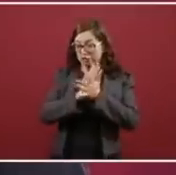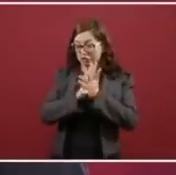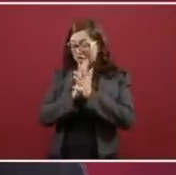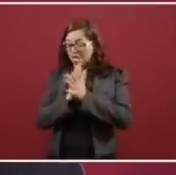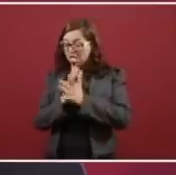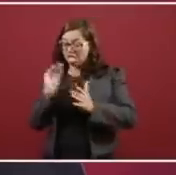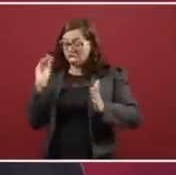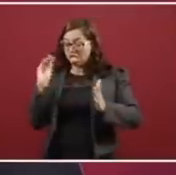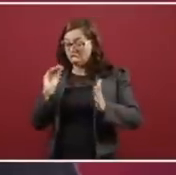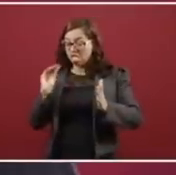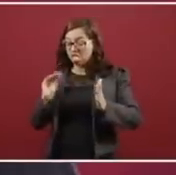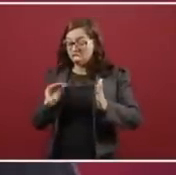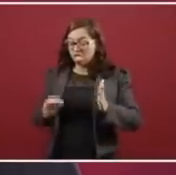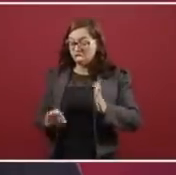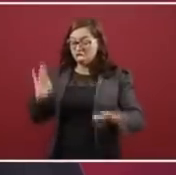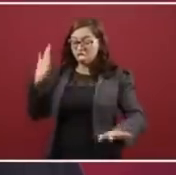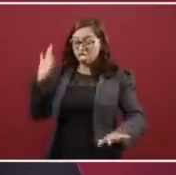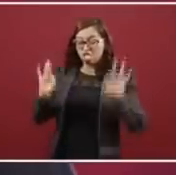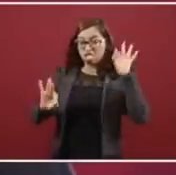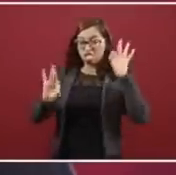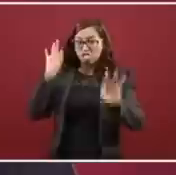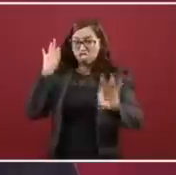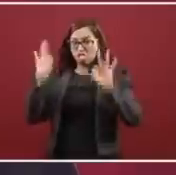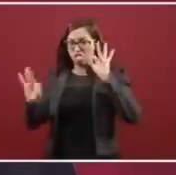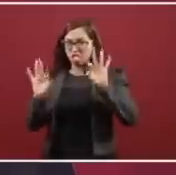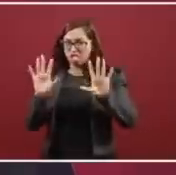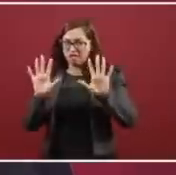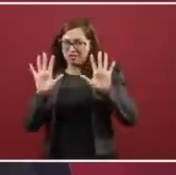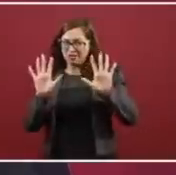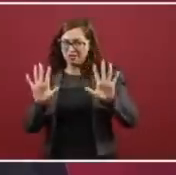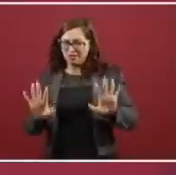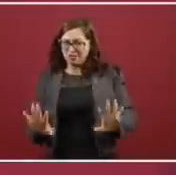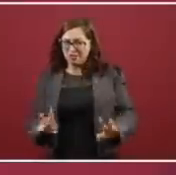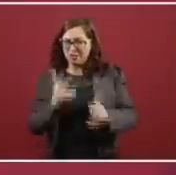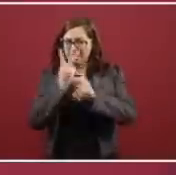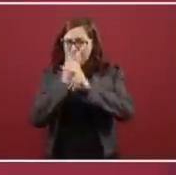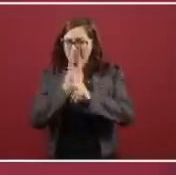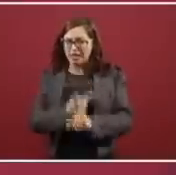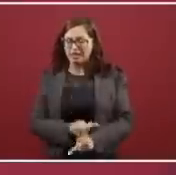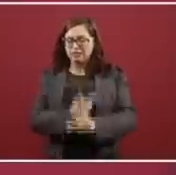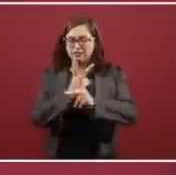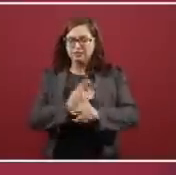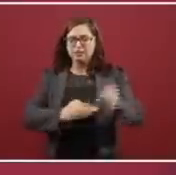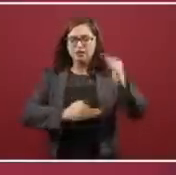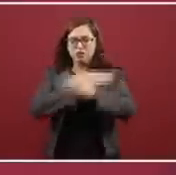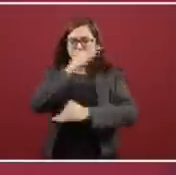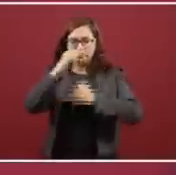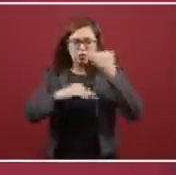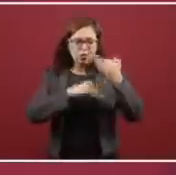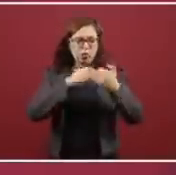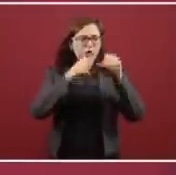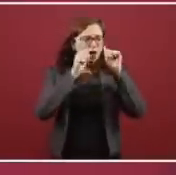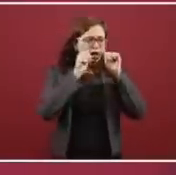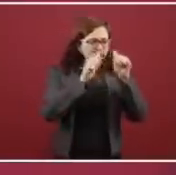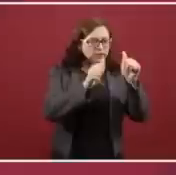para escuchar a todos pero sí